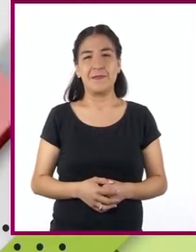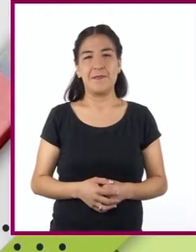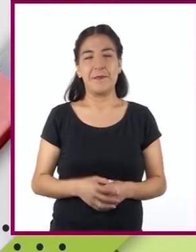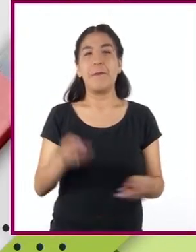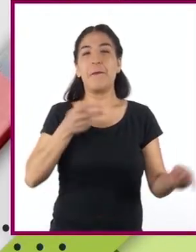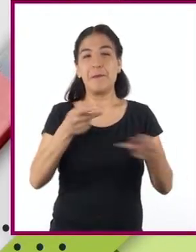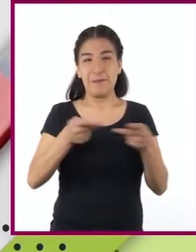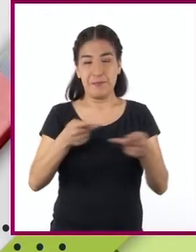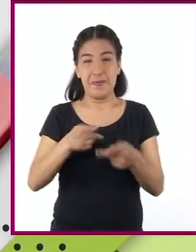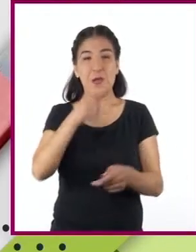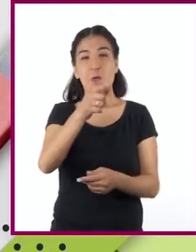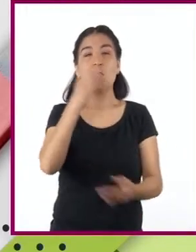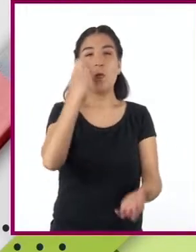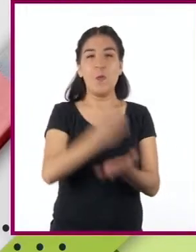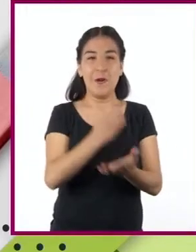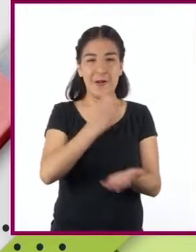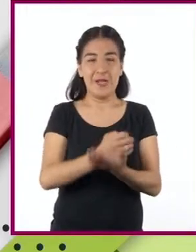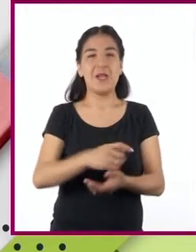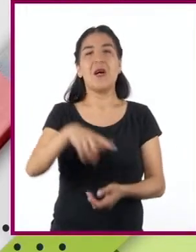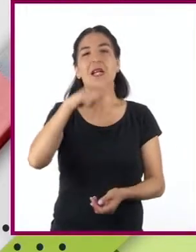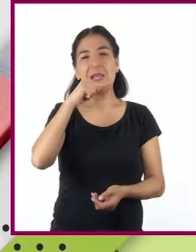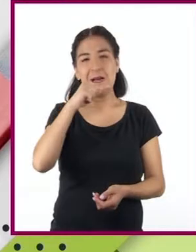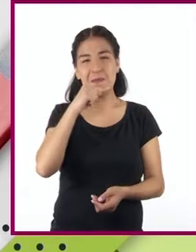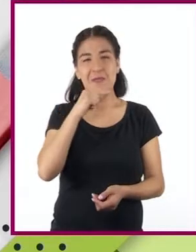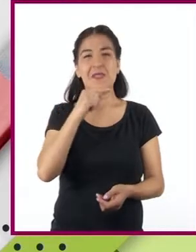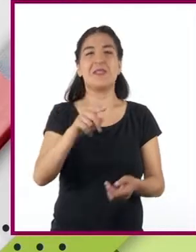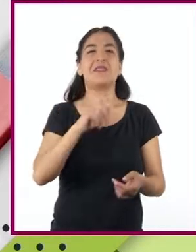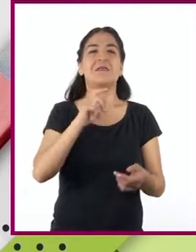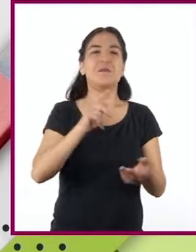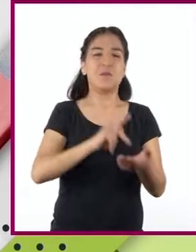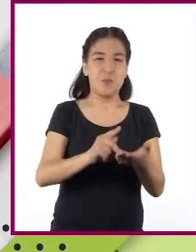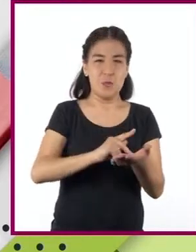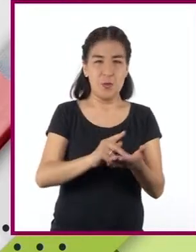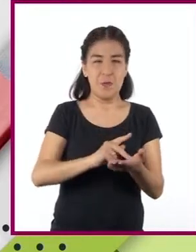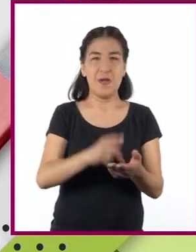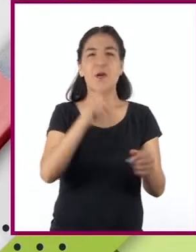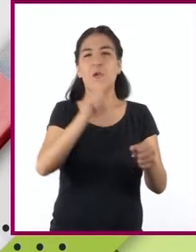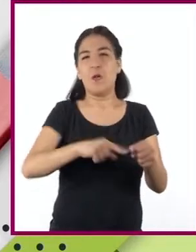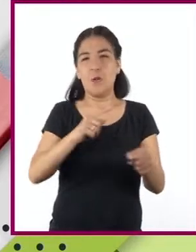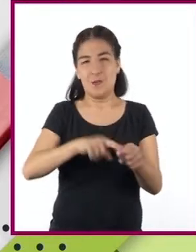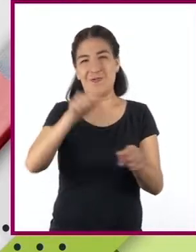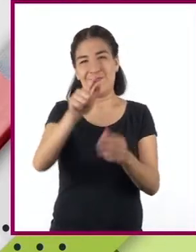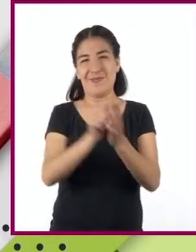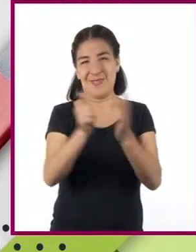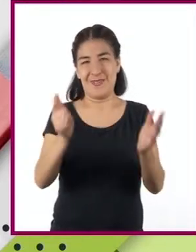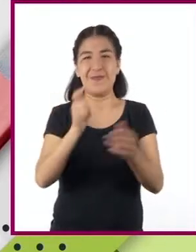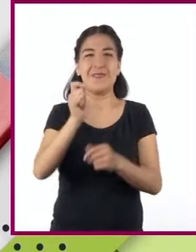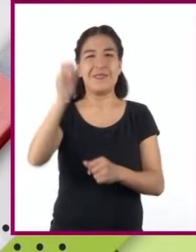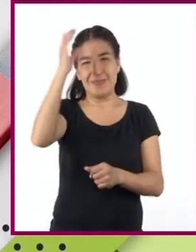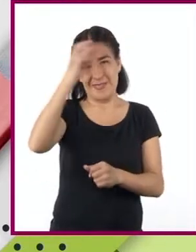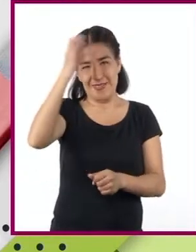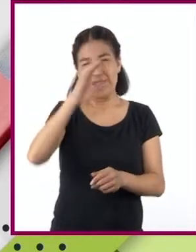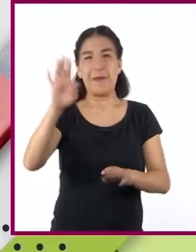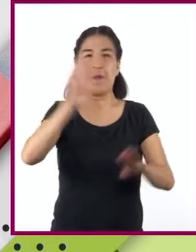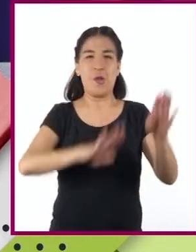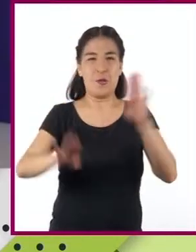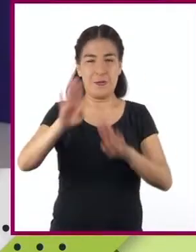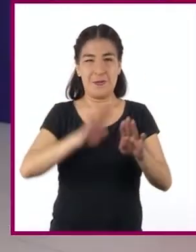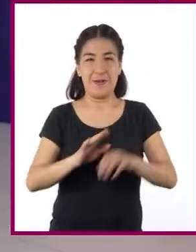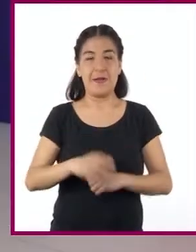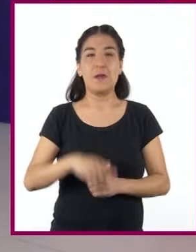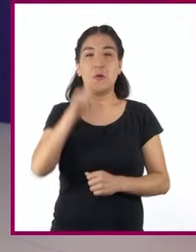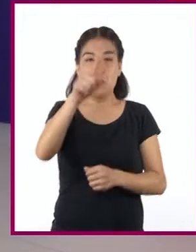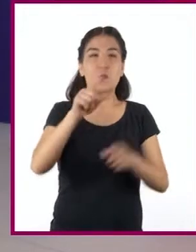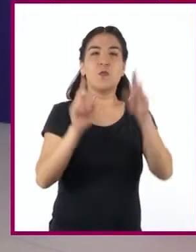Prepárense con su cuaderno, lápiz, bolígrafo, colores y su libro de texto de Ciencias Biología. Anoten sus